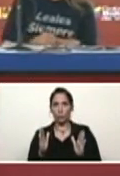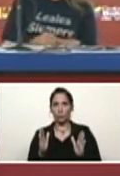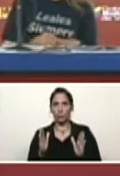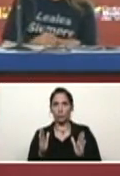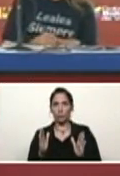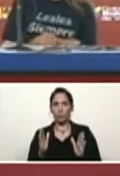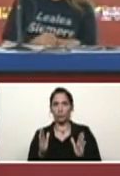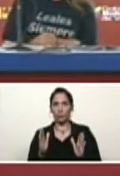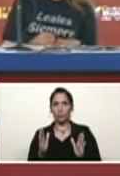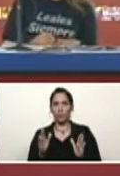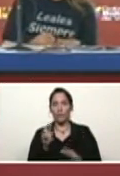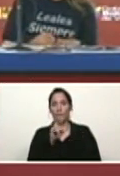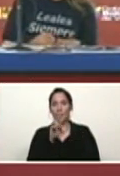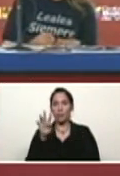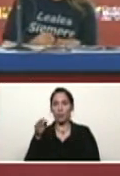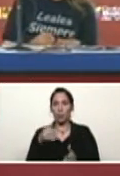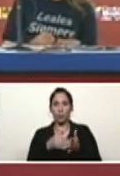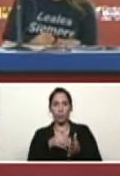y